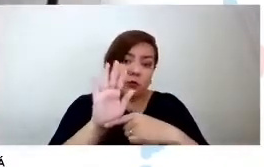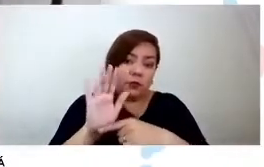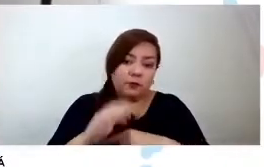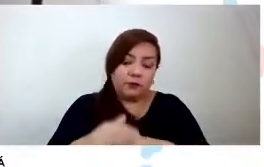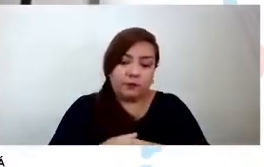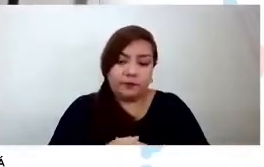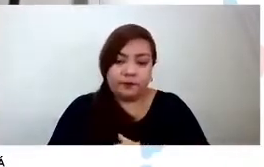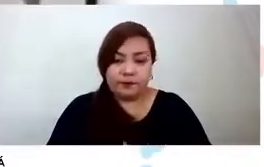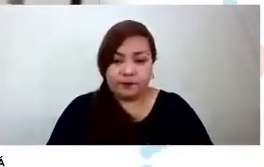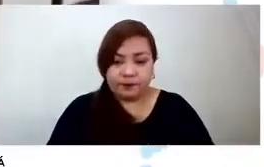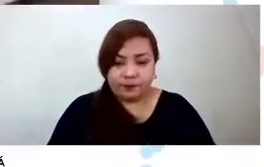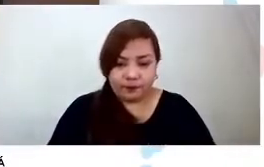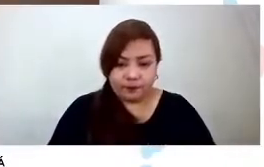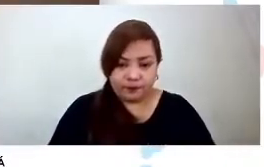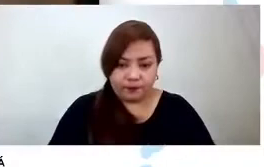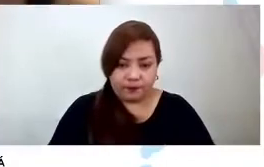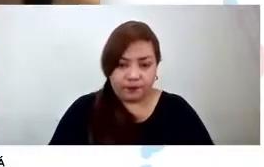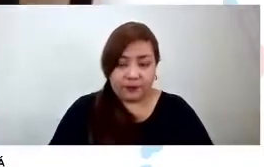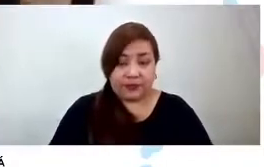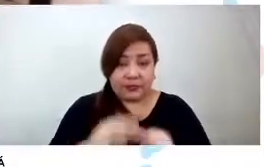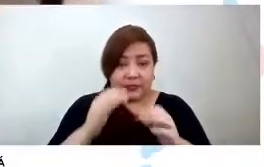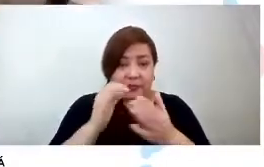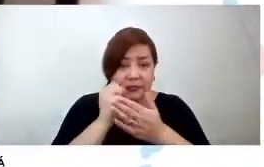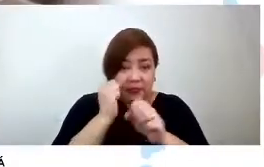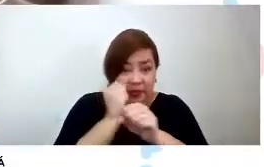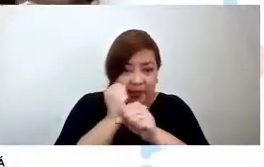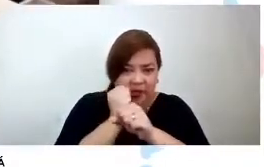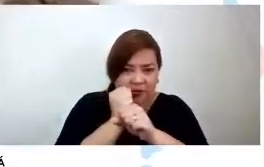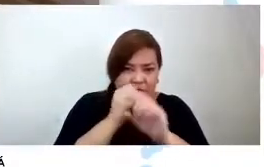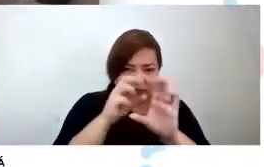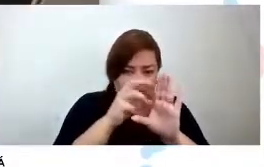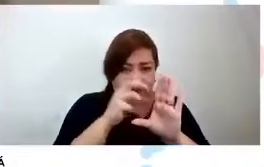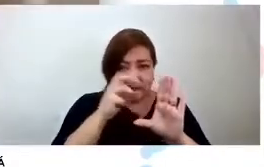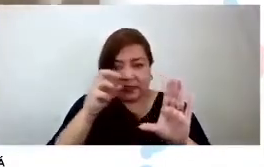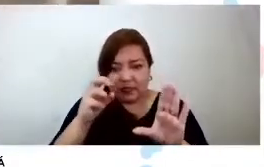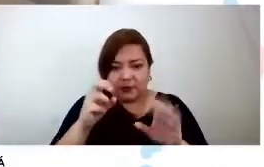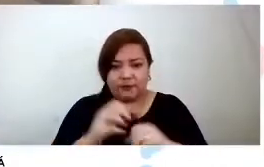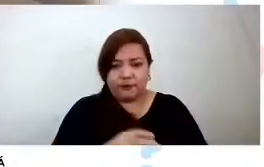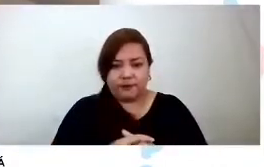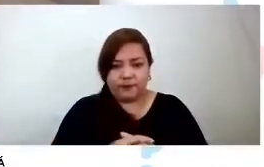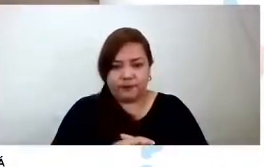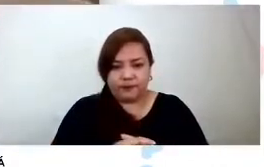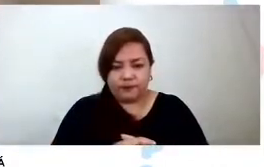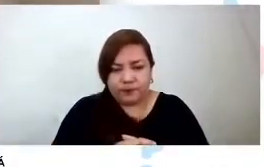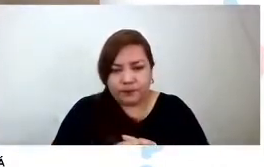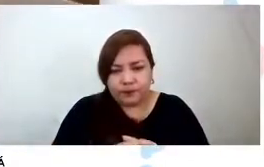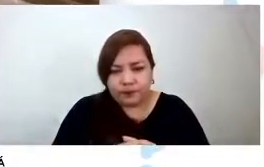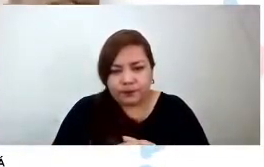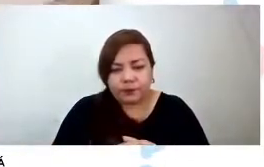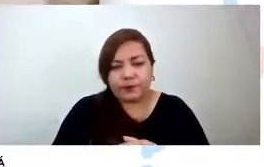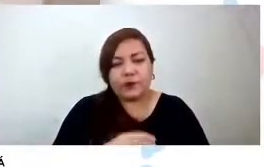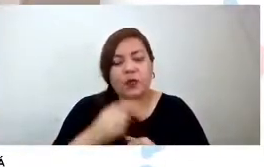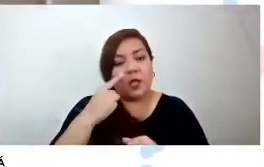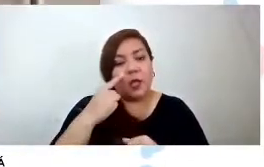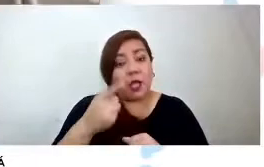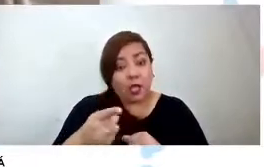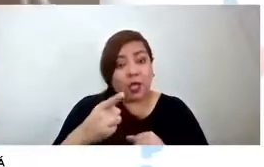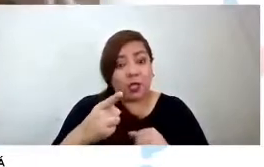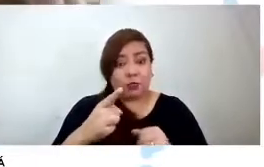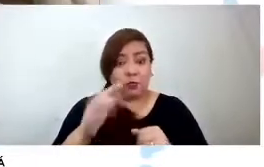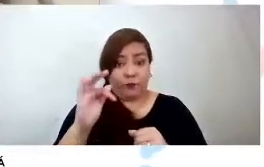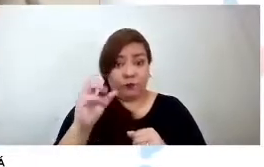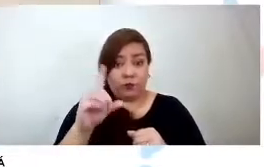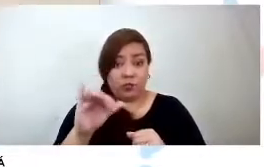portador y se trabajaron y se sacaron y están así. Ahora nosotros estos fósiles los recibimos en estas condiciones, por lo